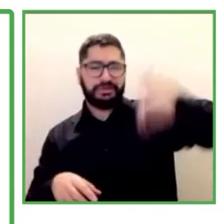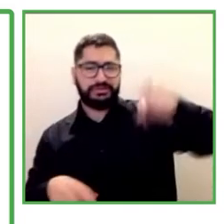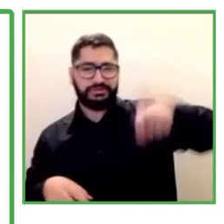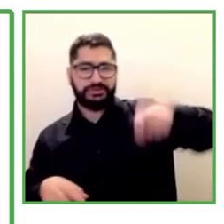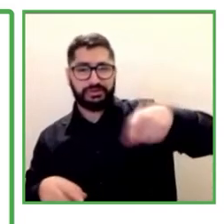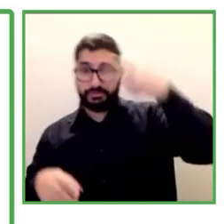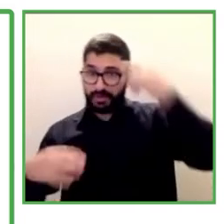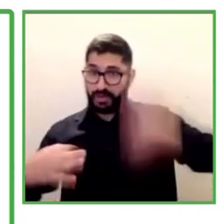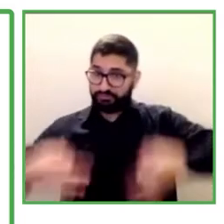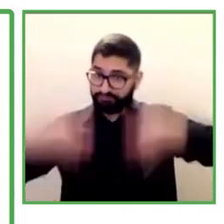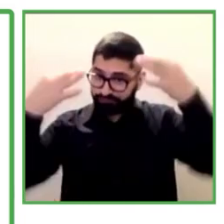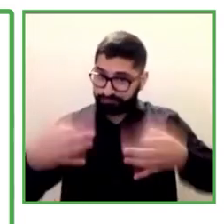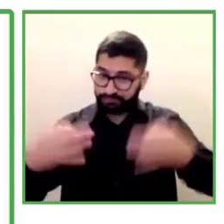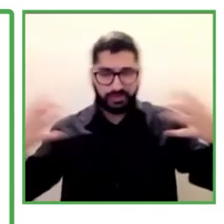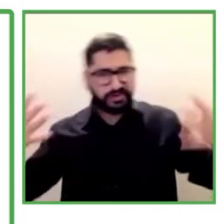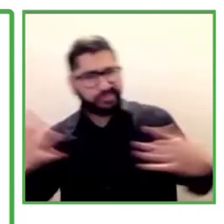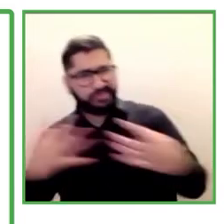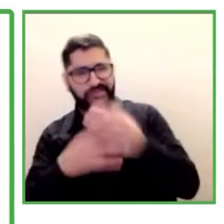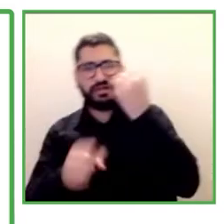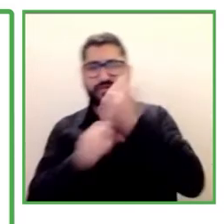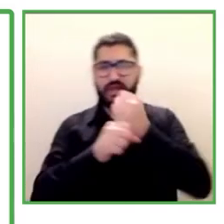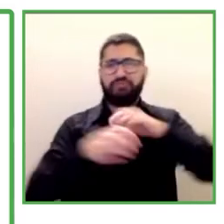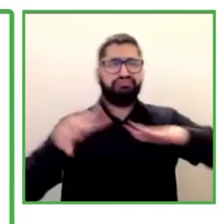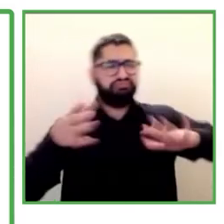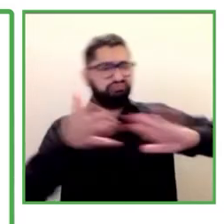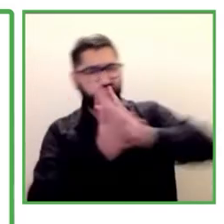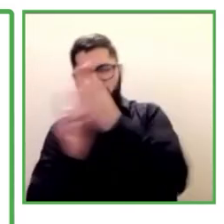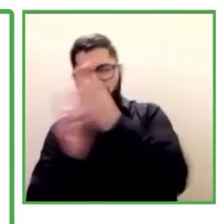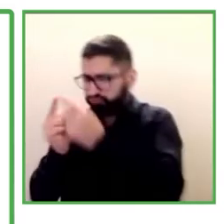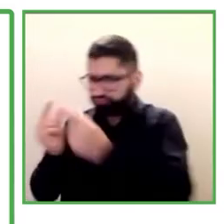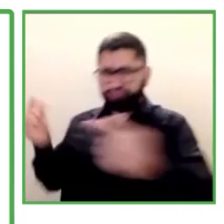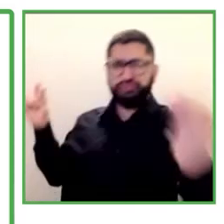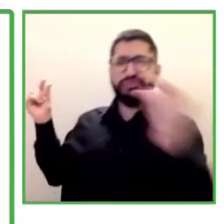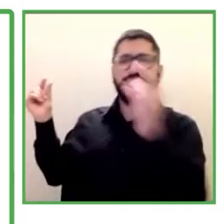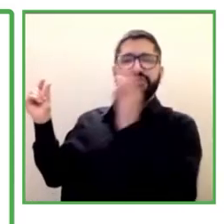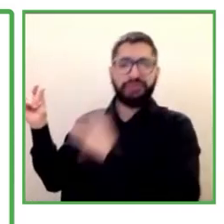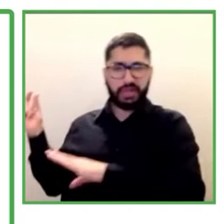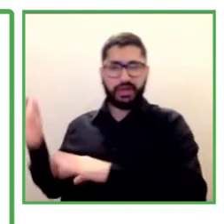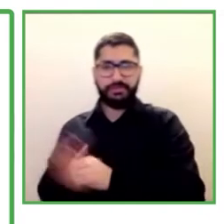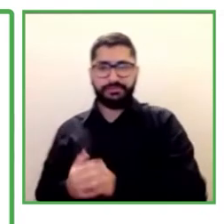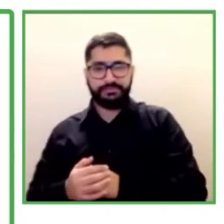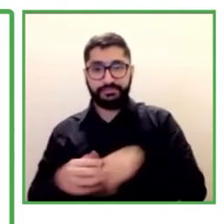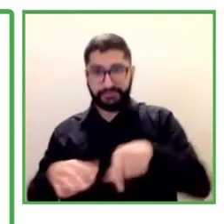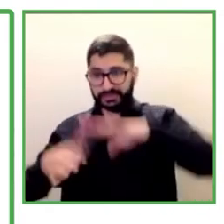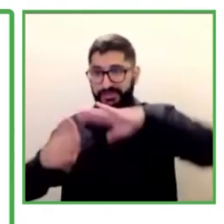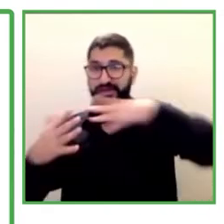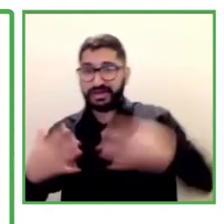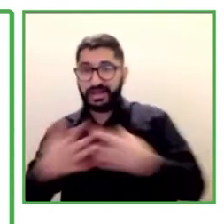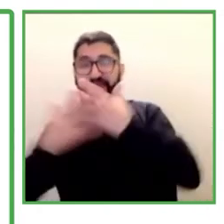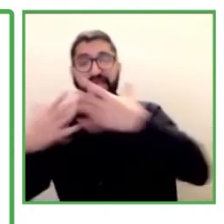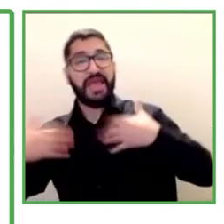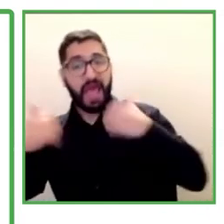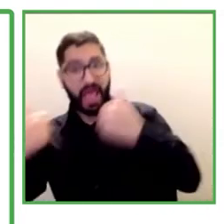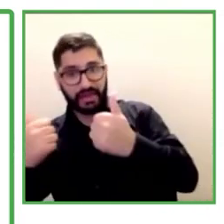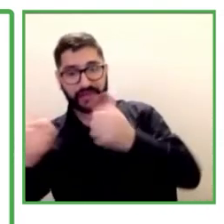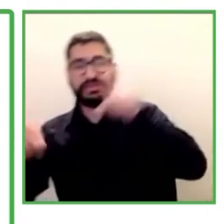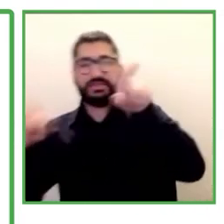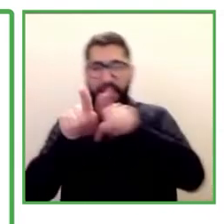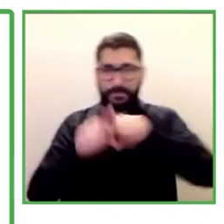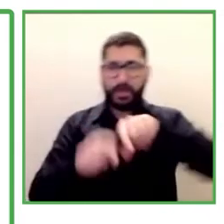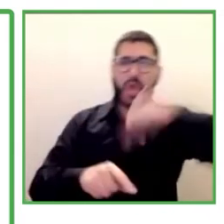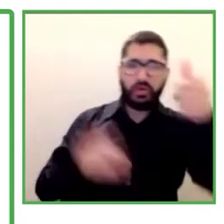de nuestros equipos de salud y participación en diferentes redes de incidencia nacional, la red de empresas inclusivas